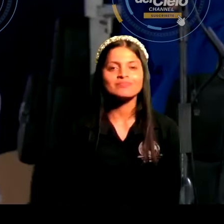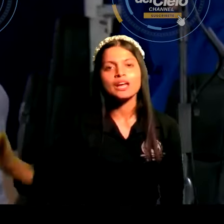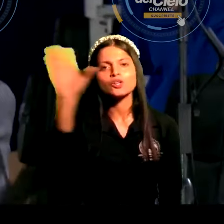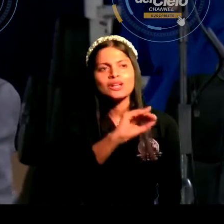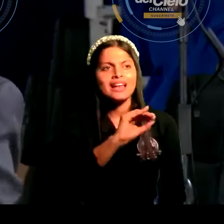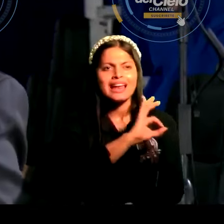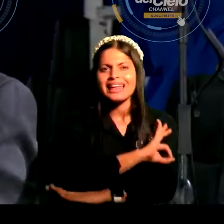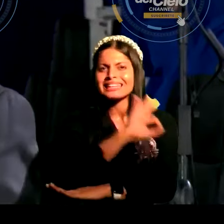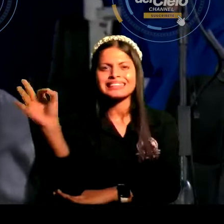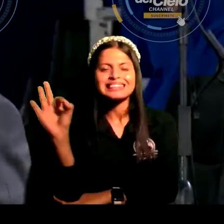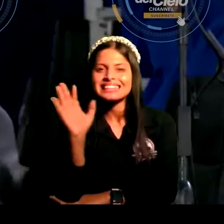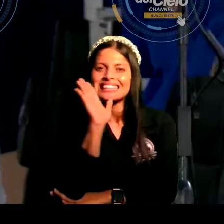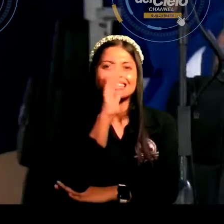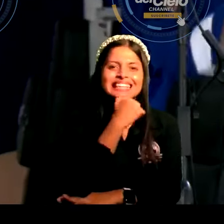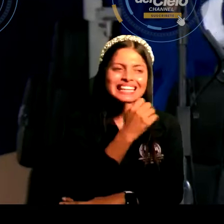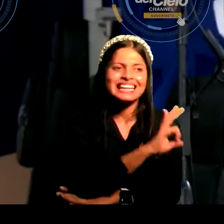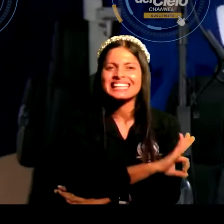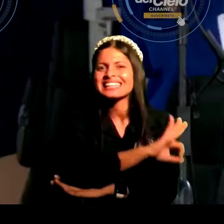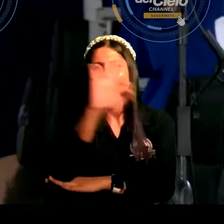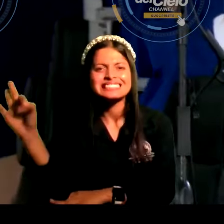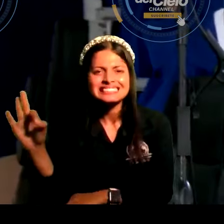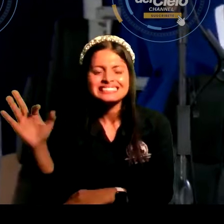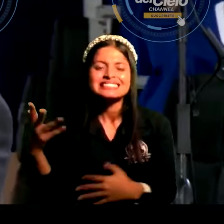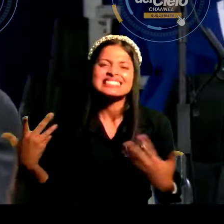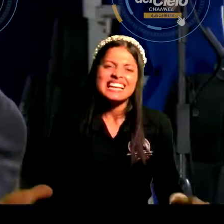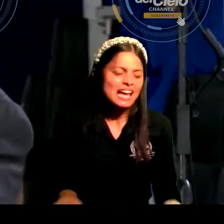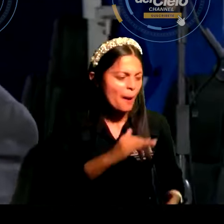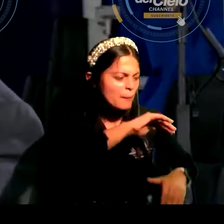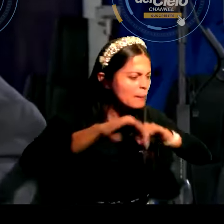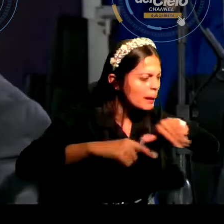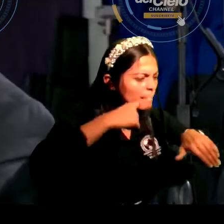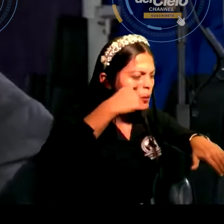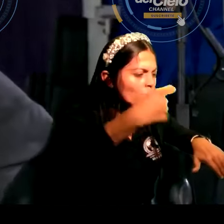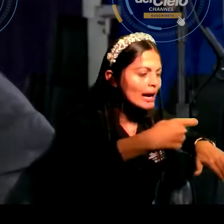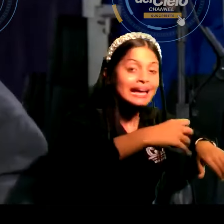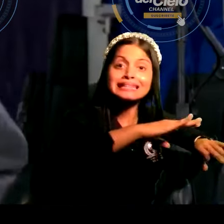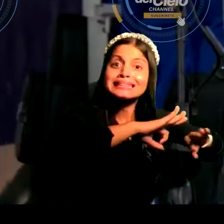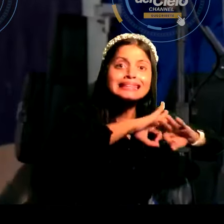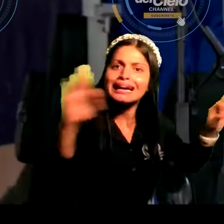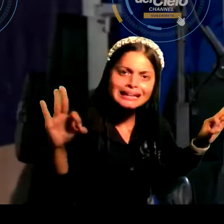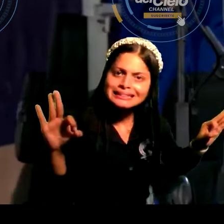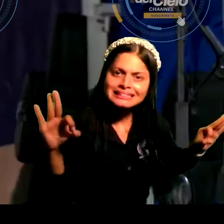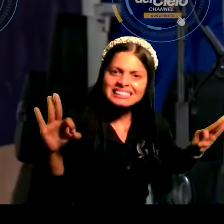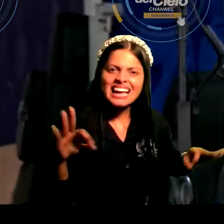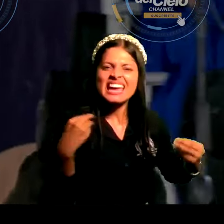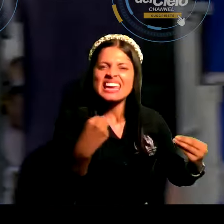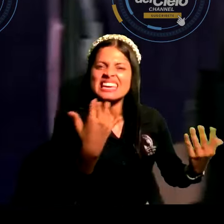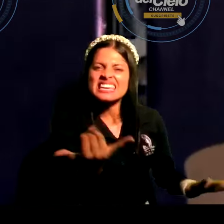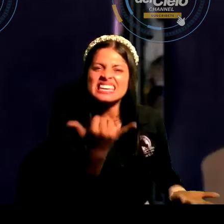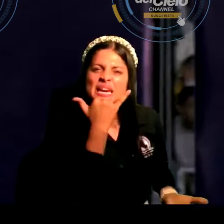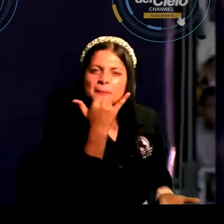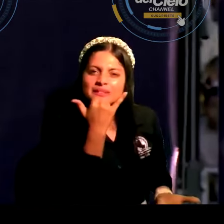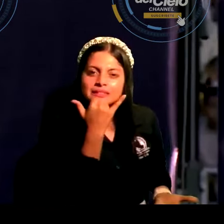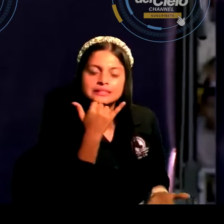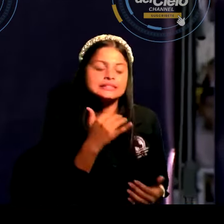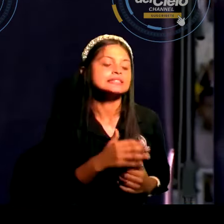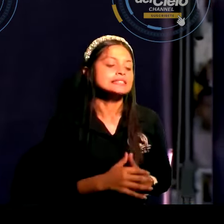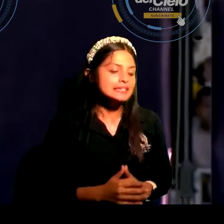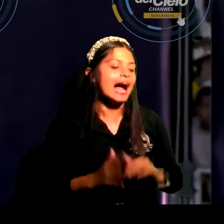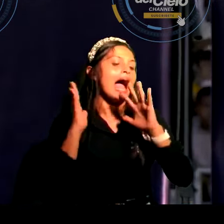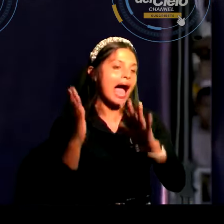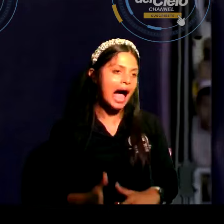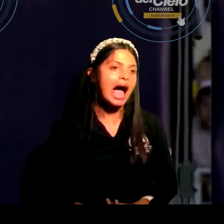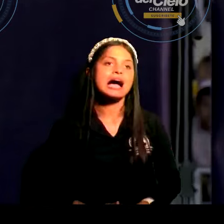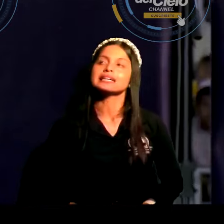nadie. Entonces, ¿qué sucedió? Dios dijo, mandó una razón.